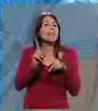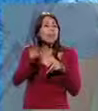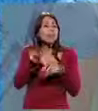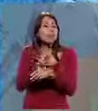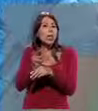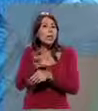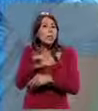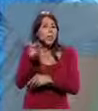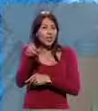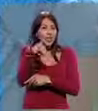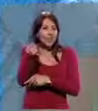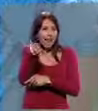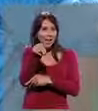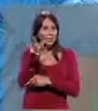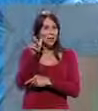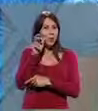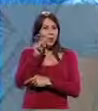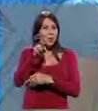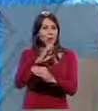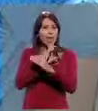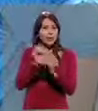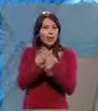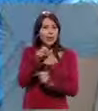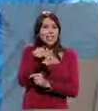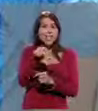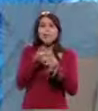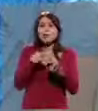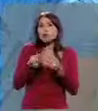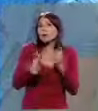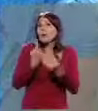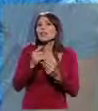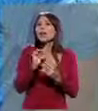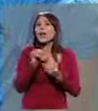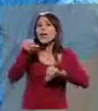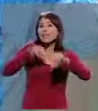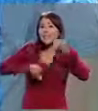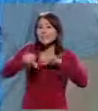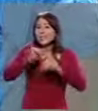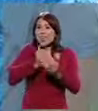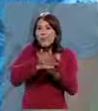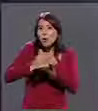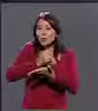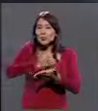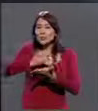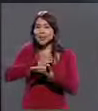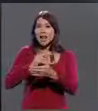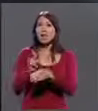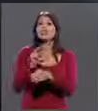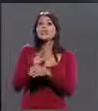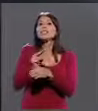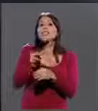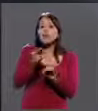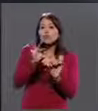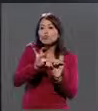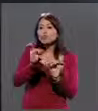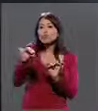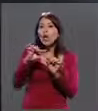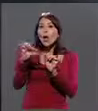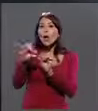oímos mucho Verdad que hay que cuidarse con la sal pues entonces experimentar un poco en la cocina utilizando eh condimentos